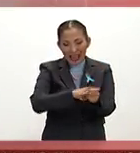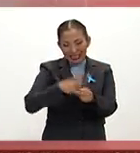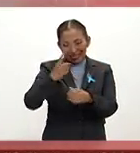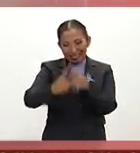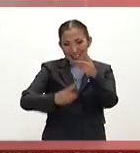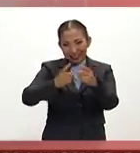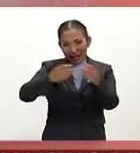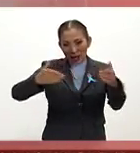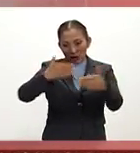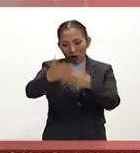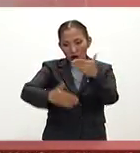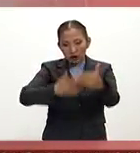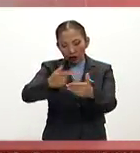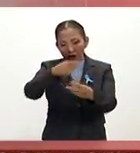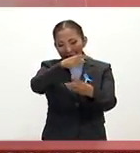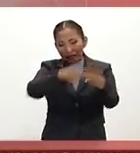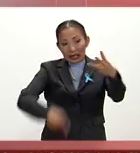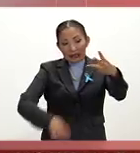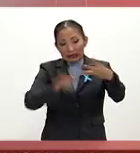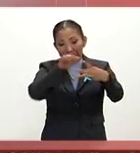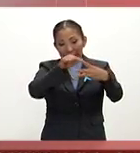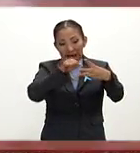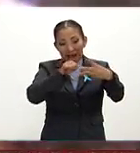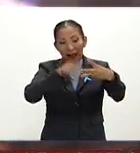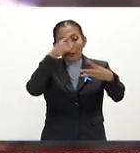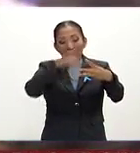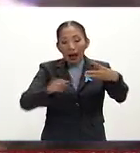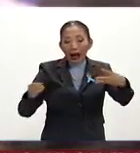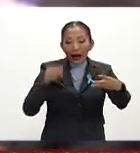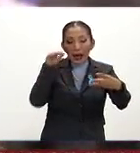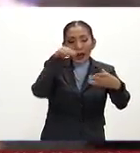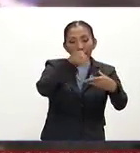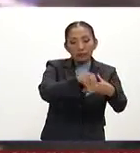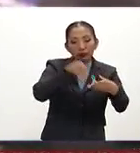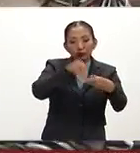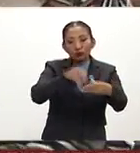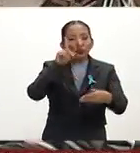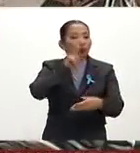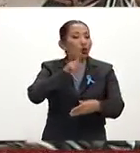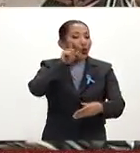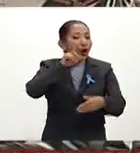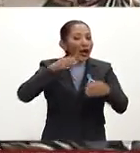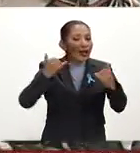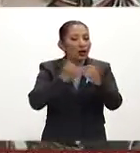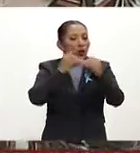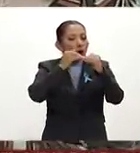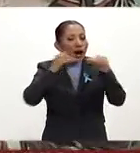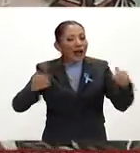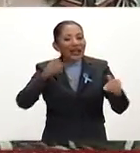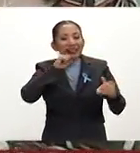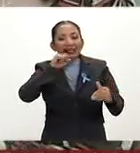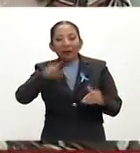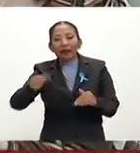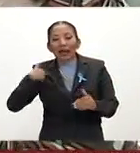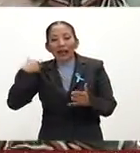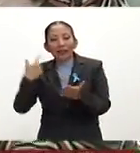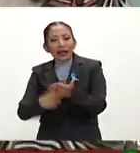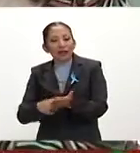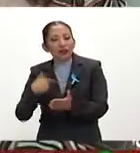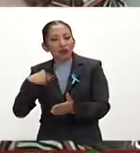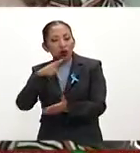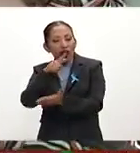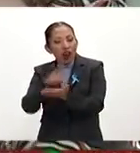genera seis rubros para introducir la perspectiva de género, pero también el ámbito legislativo